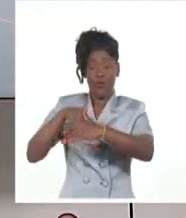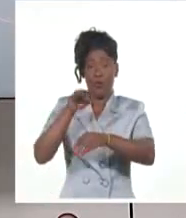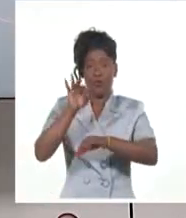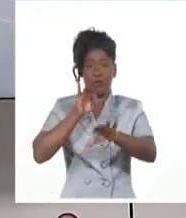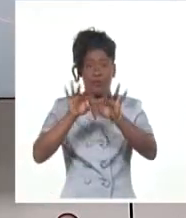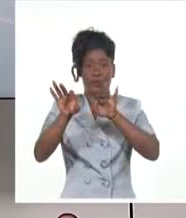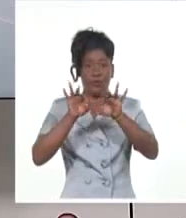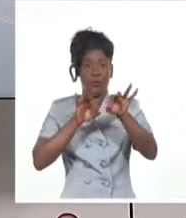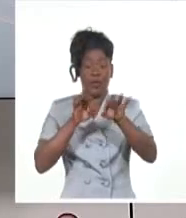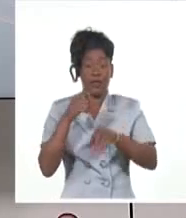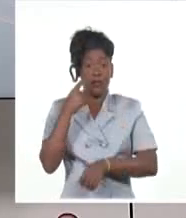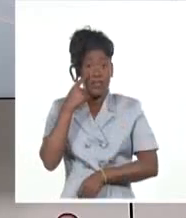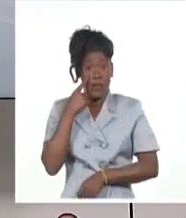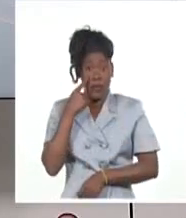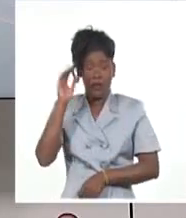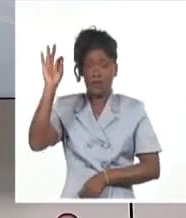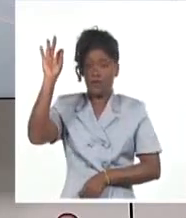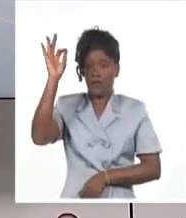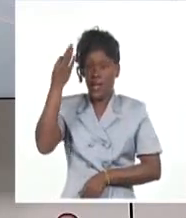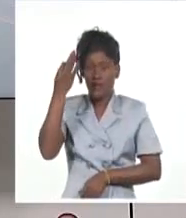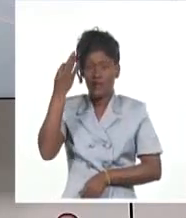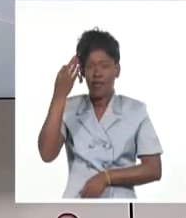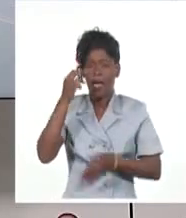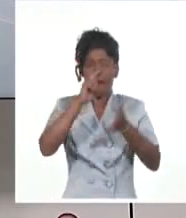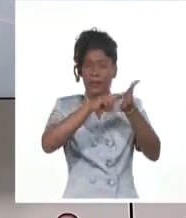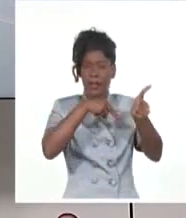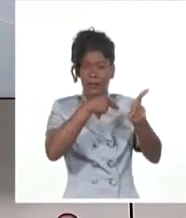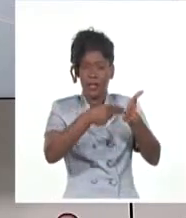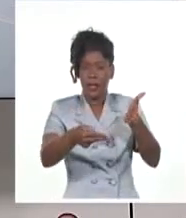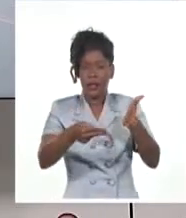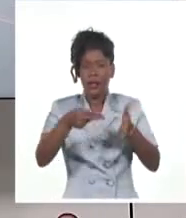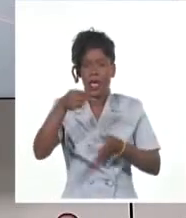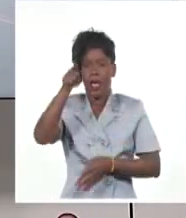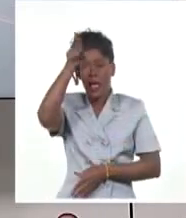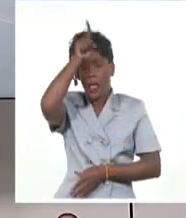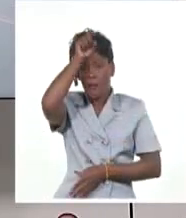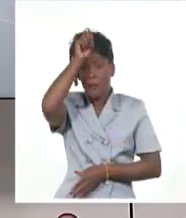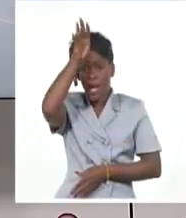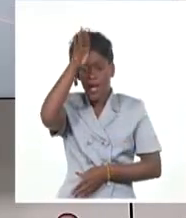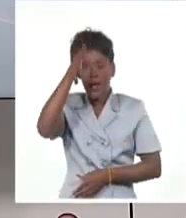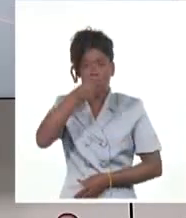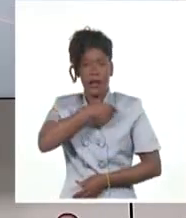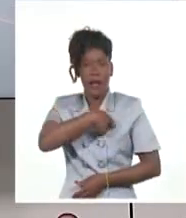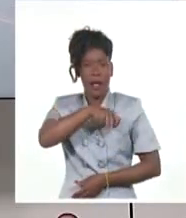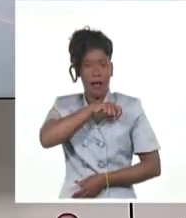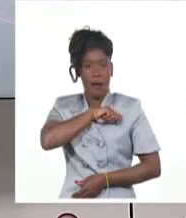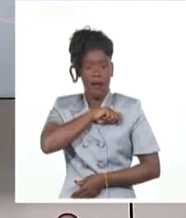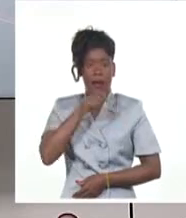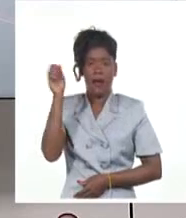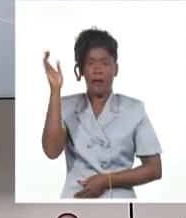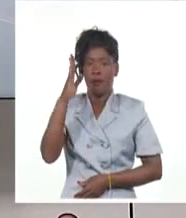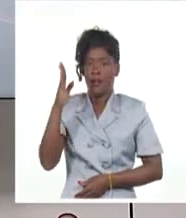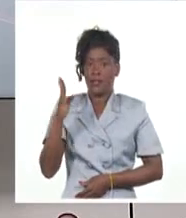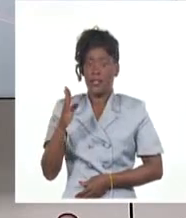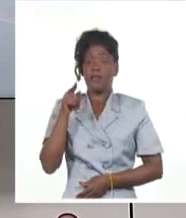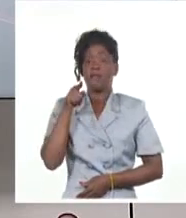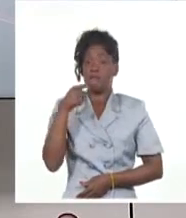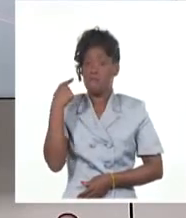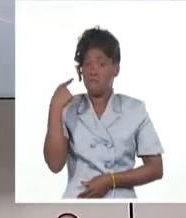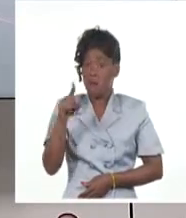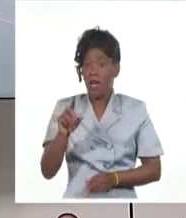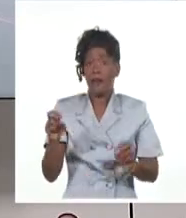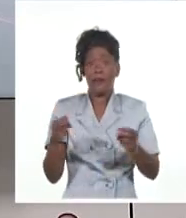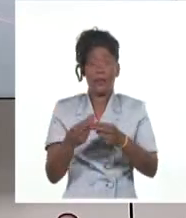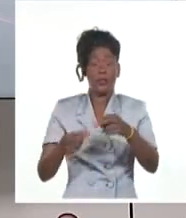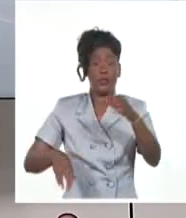veo a Francia, Inglaterra, Alemania y España, que por cierto están en la misma agrupación, y además Brasil, como principales aspirantes al título. No veo